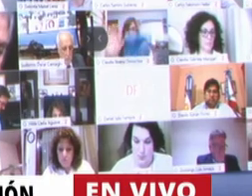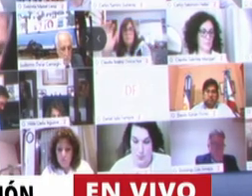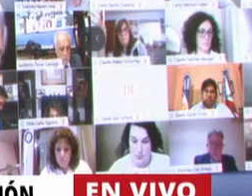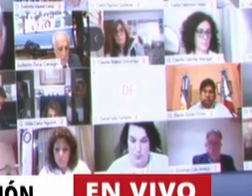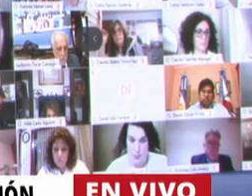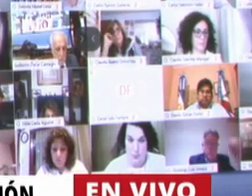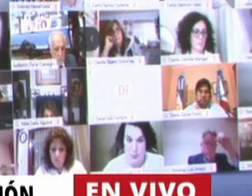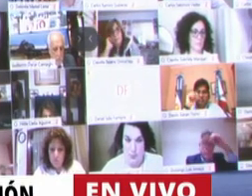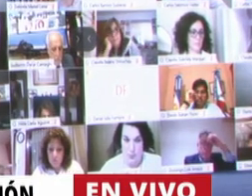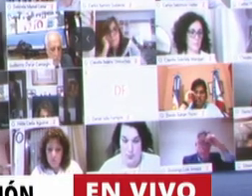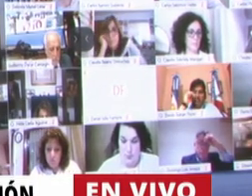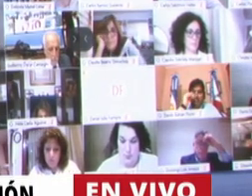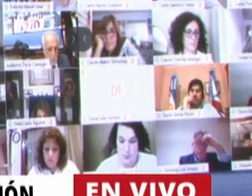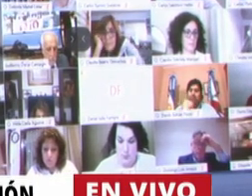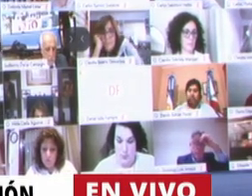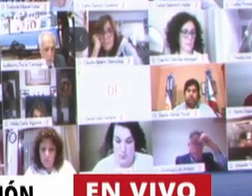tiempo